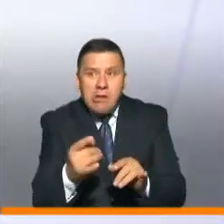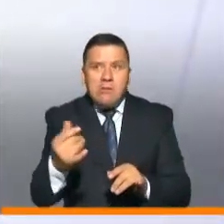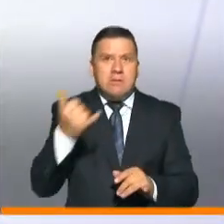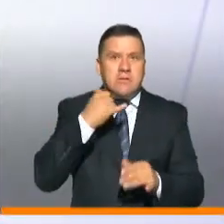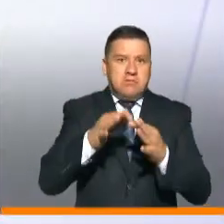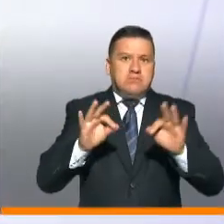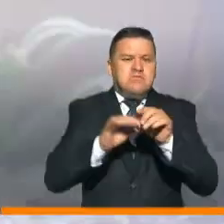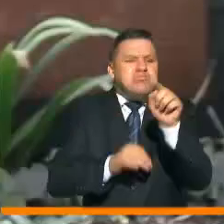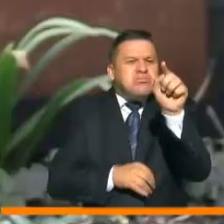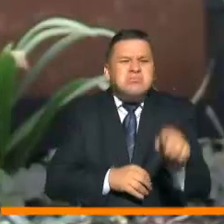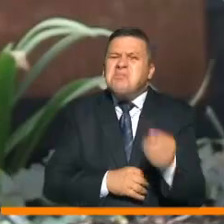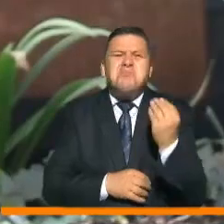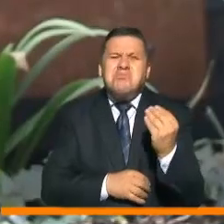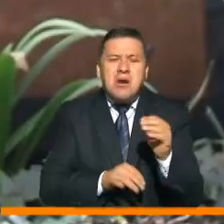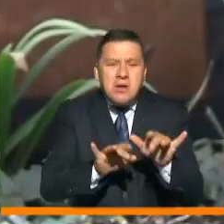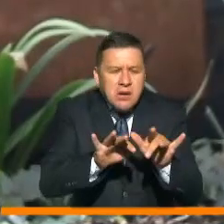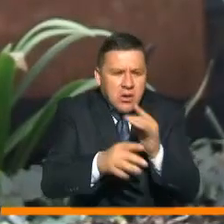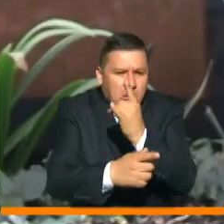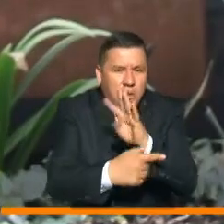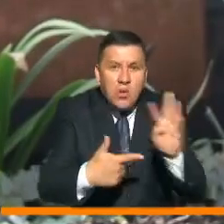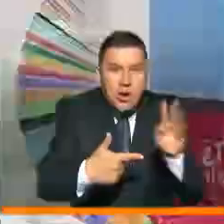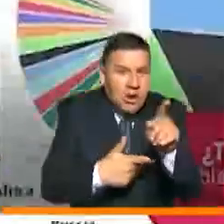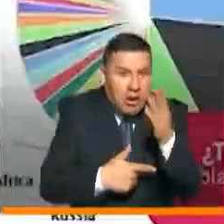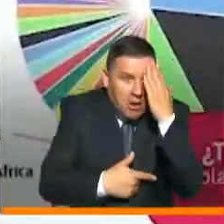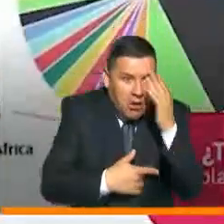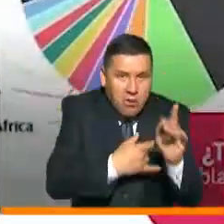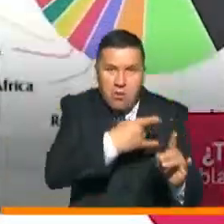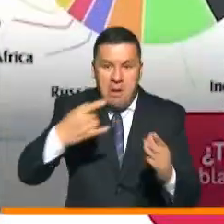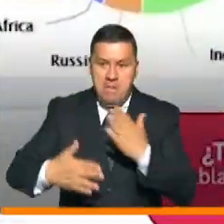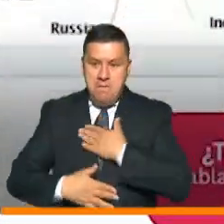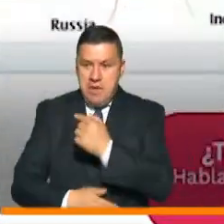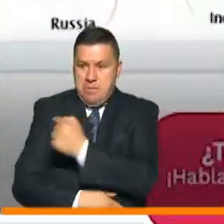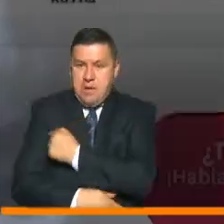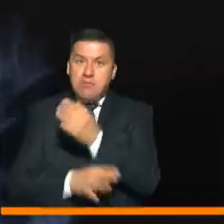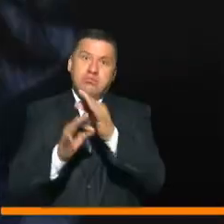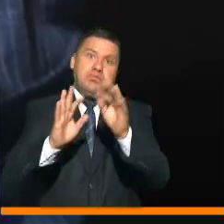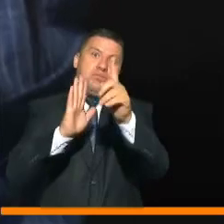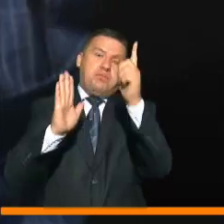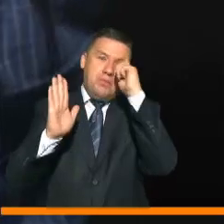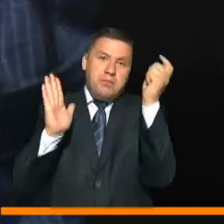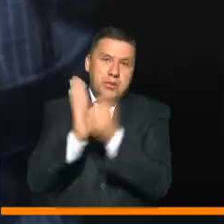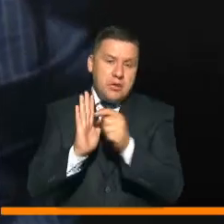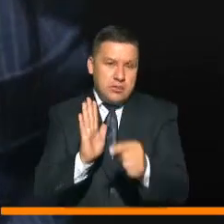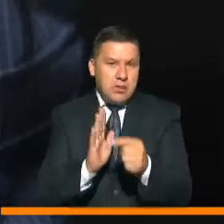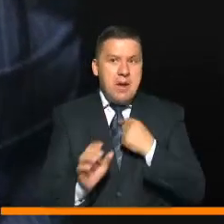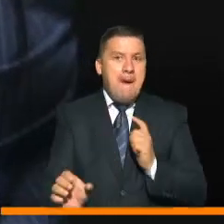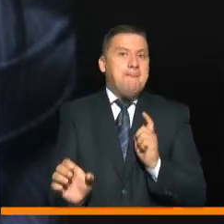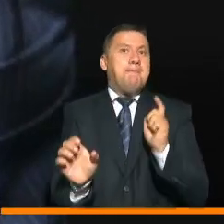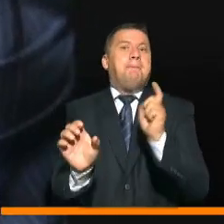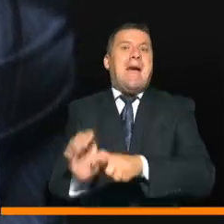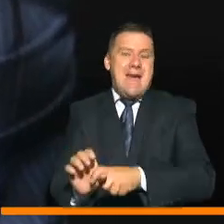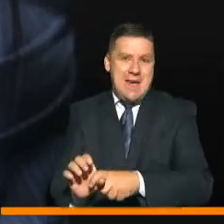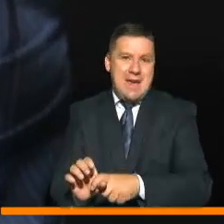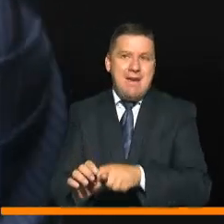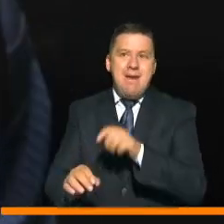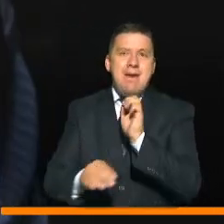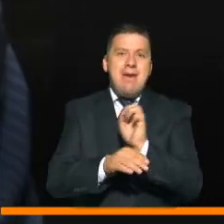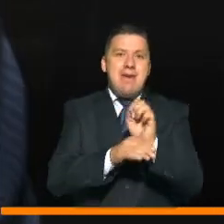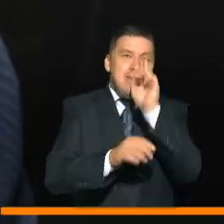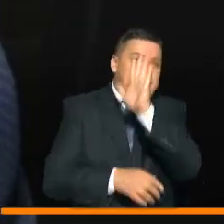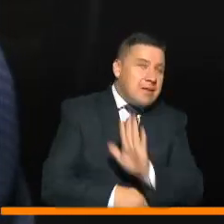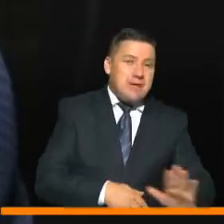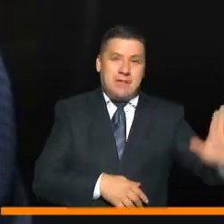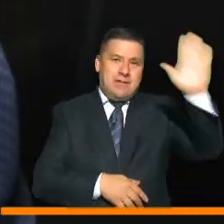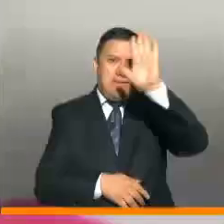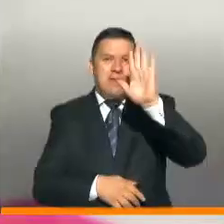es la base de referencia para MinSalud, la información pasa a Mi Vacuna. Un punto importante a destacar es la inscripción por parte de las entidades territoriales